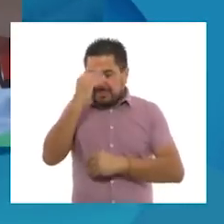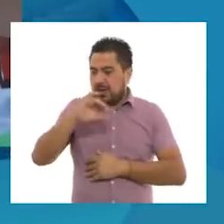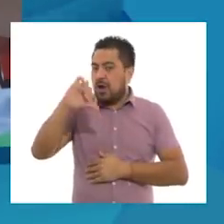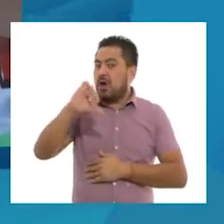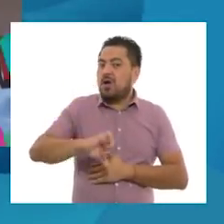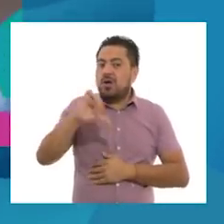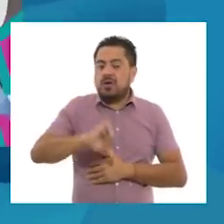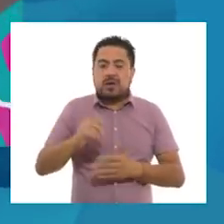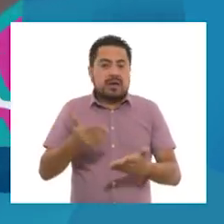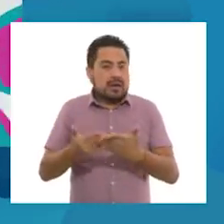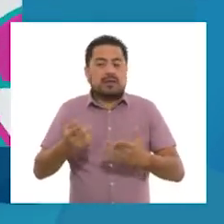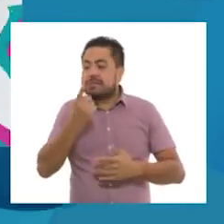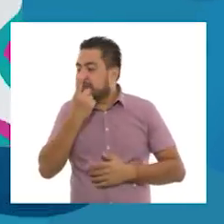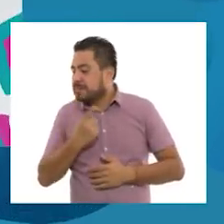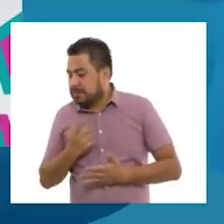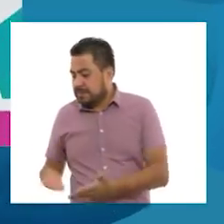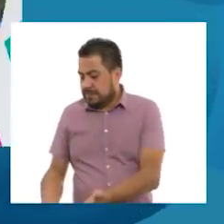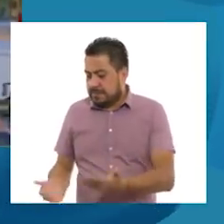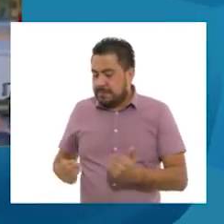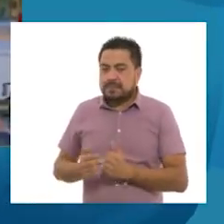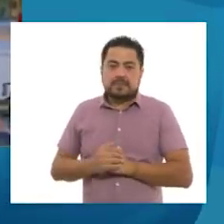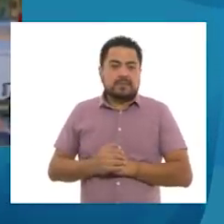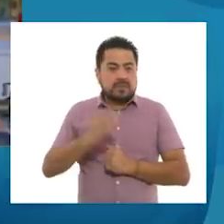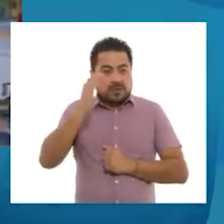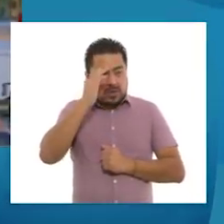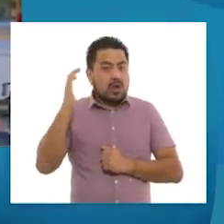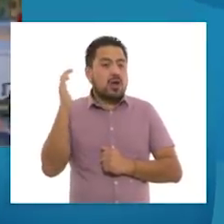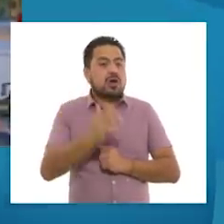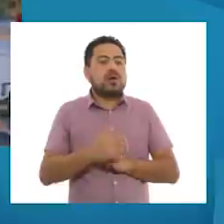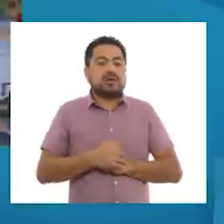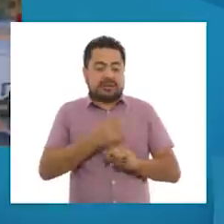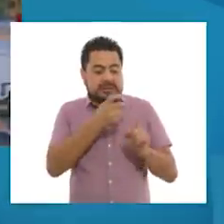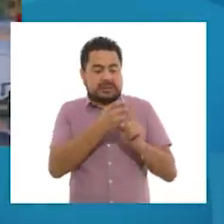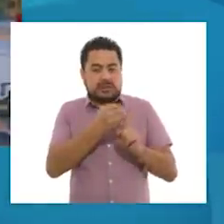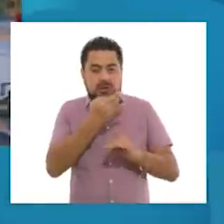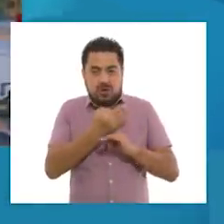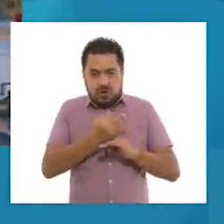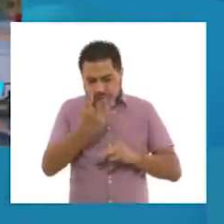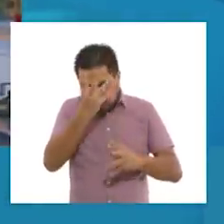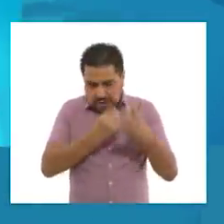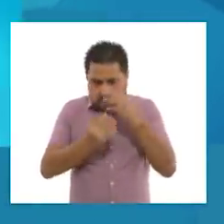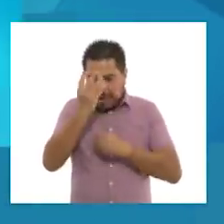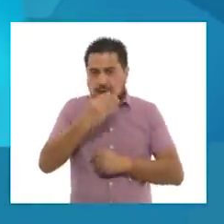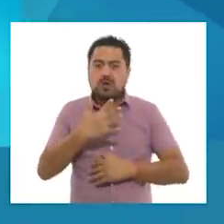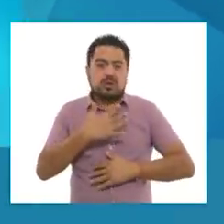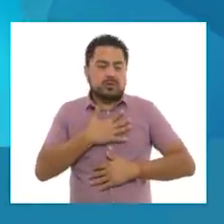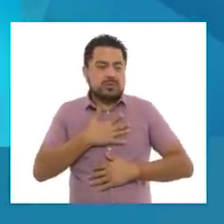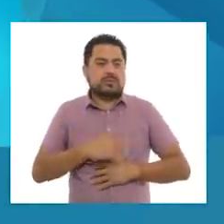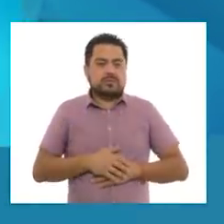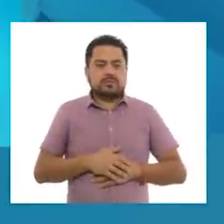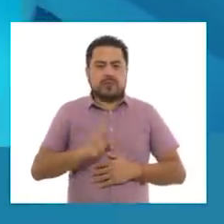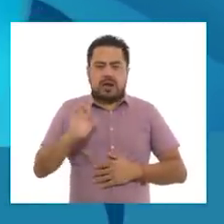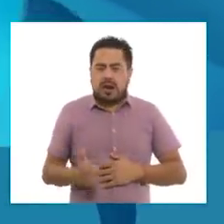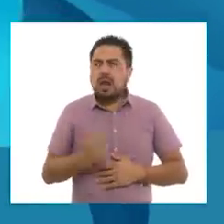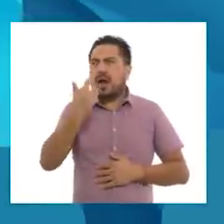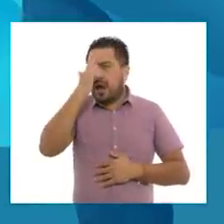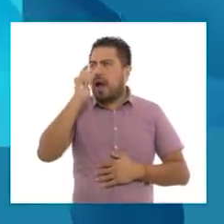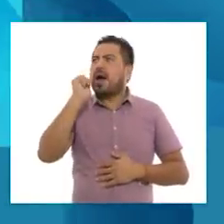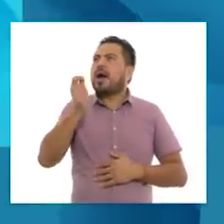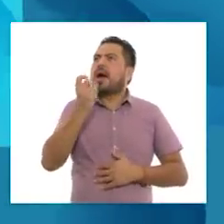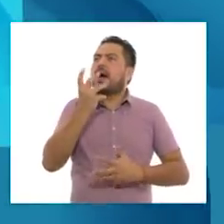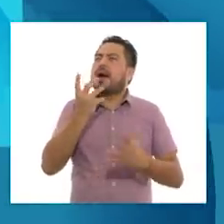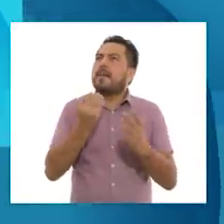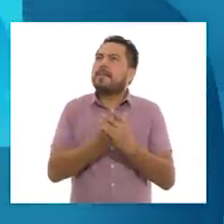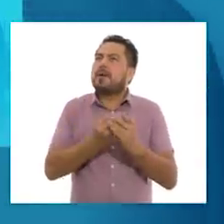hoy. Adelante, Adelita. Hola. Esto fue lo que aprendimos hoy. Recordamos lo aprendido